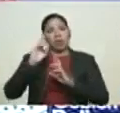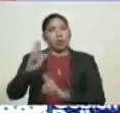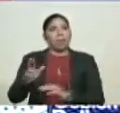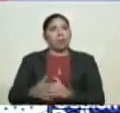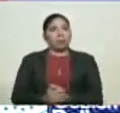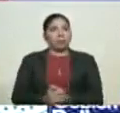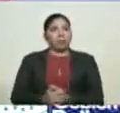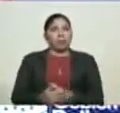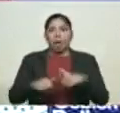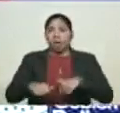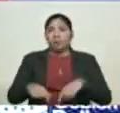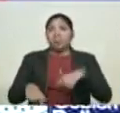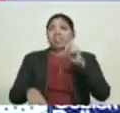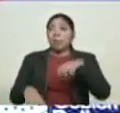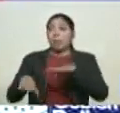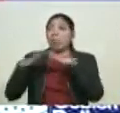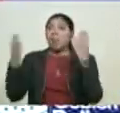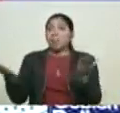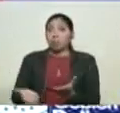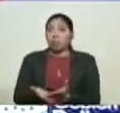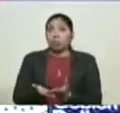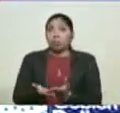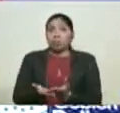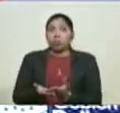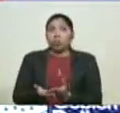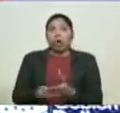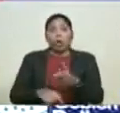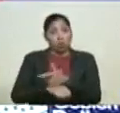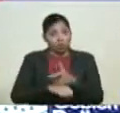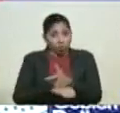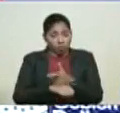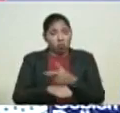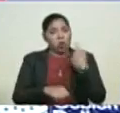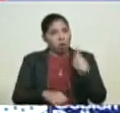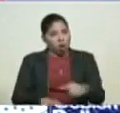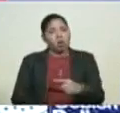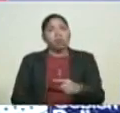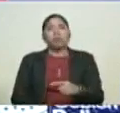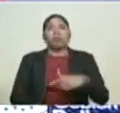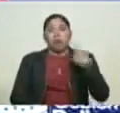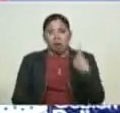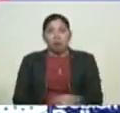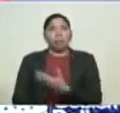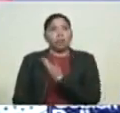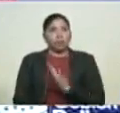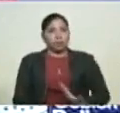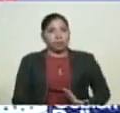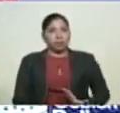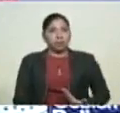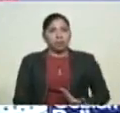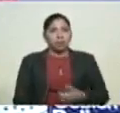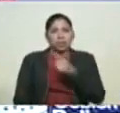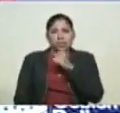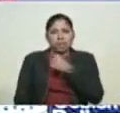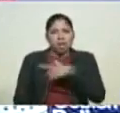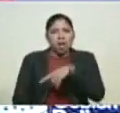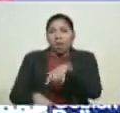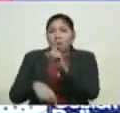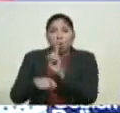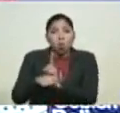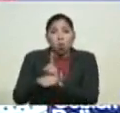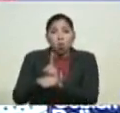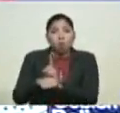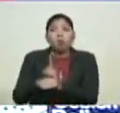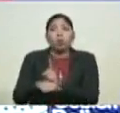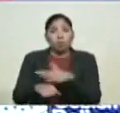aquí y en el mundo. Y en Venezuela habrá gobierno, habrá presidente elegido por el único que puede elegirlo,